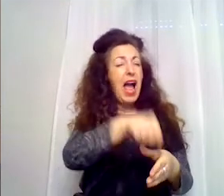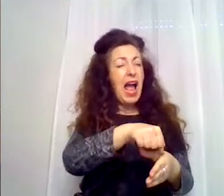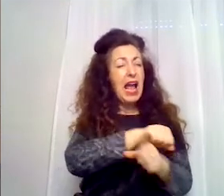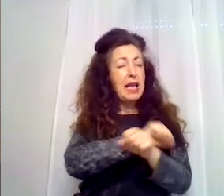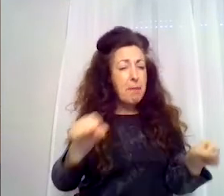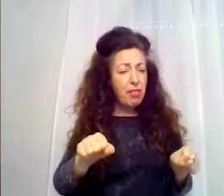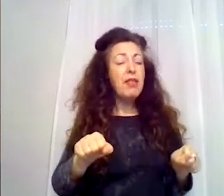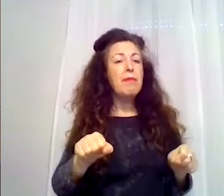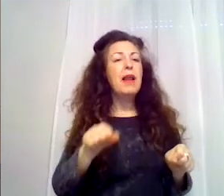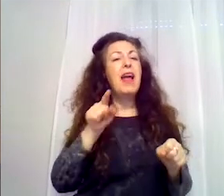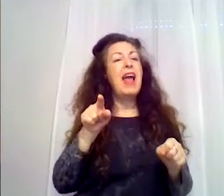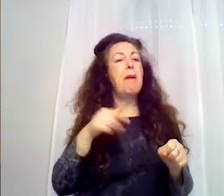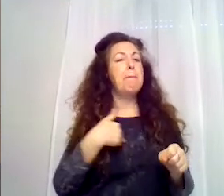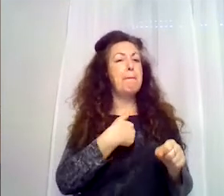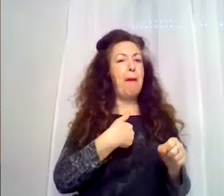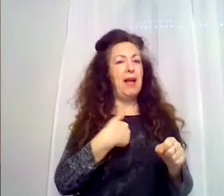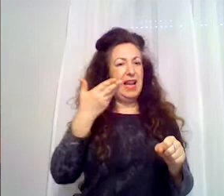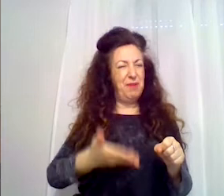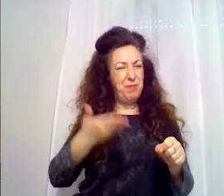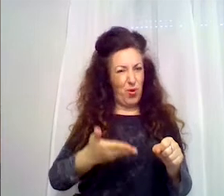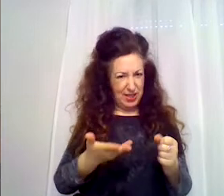sabemos que estuvo en Reims, en Francia, en el colegio de